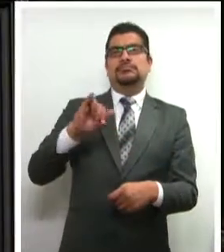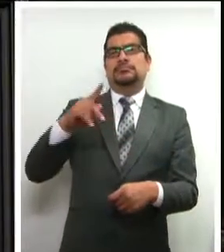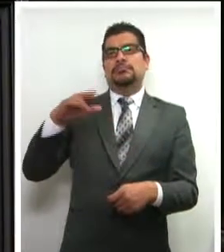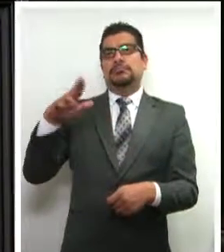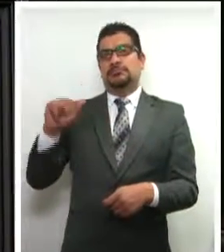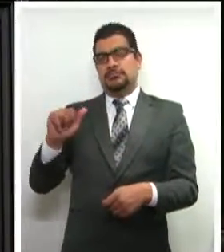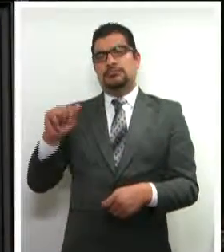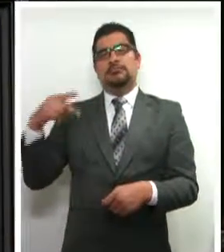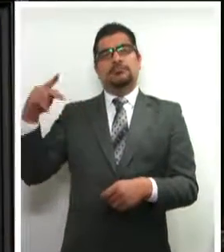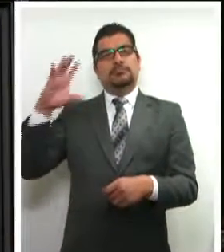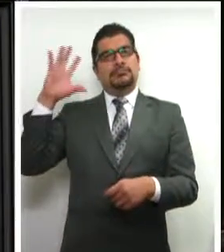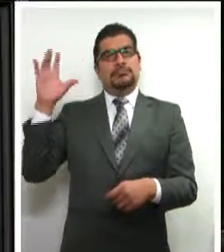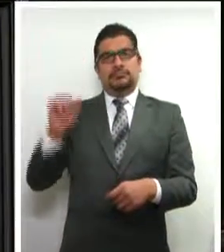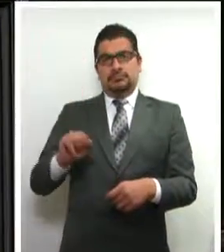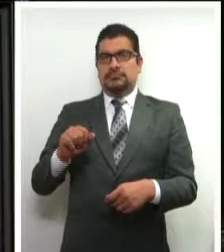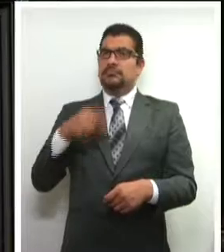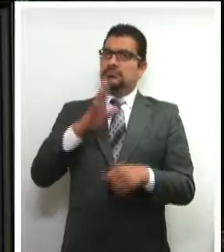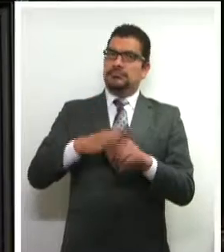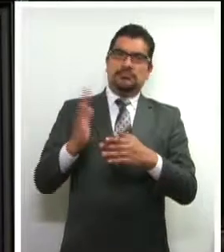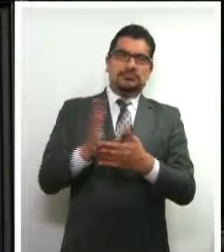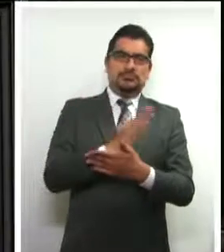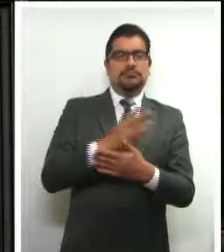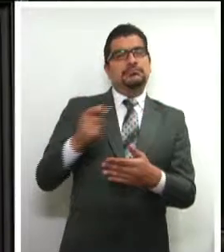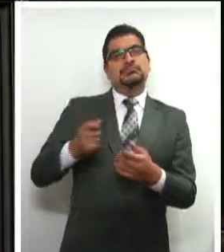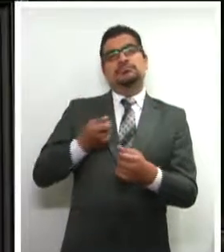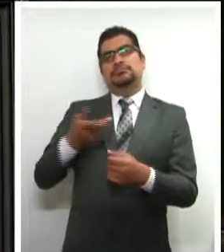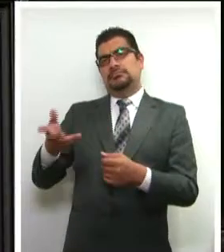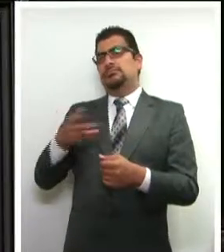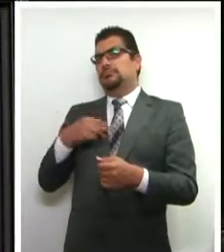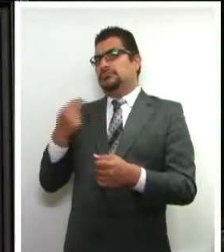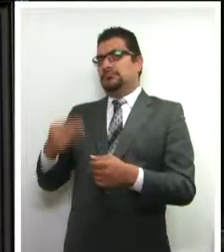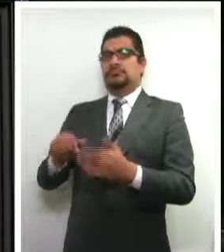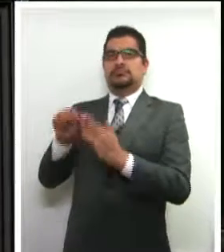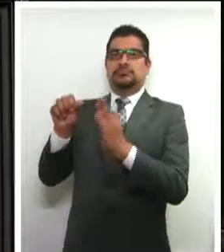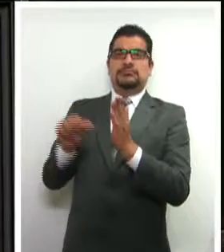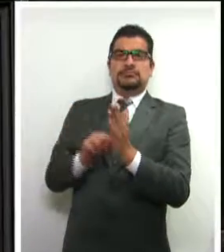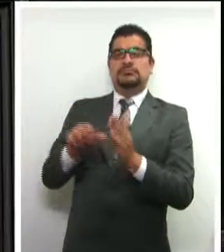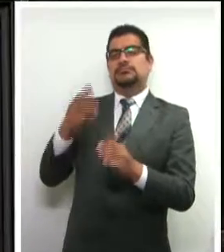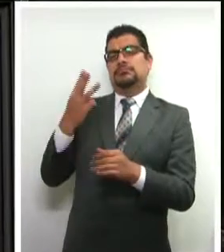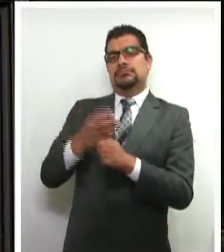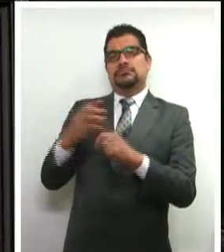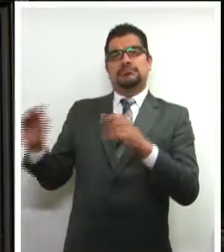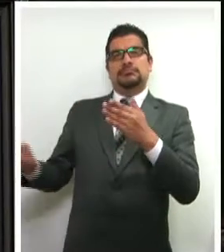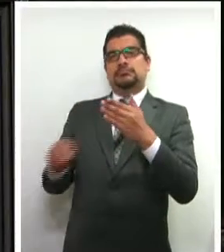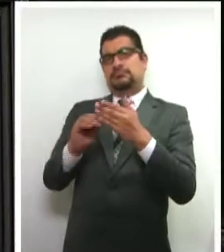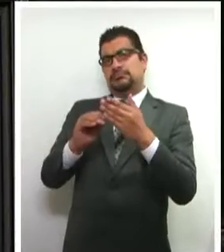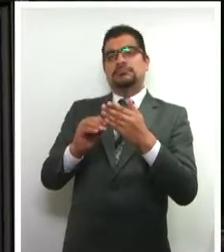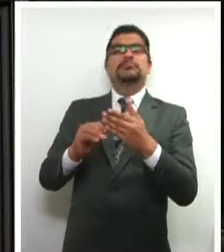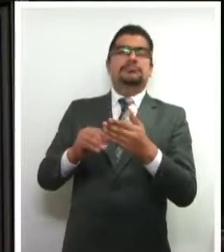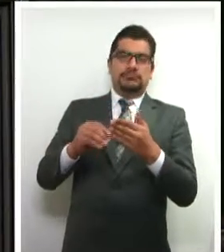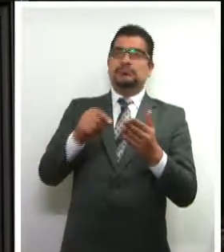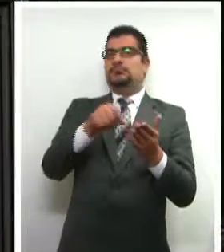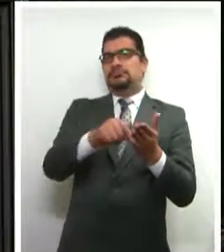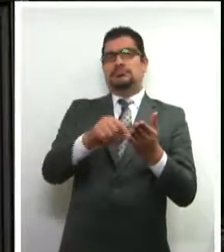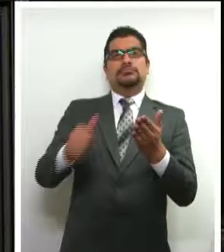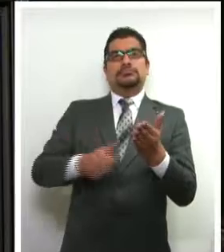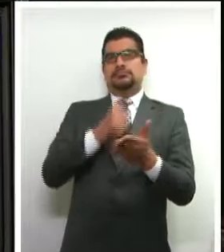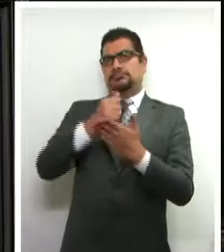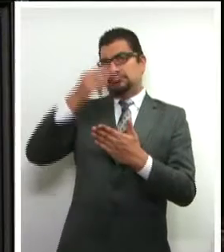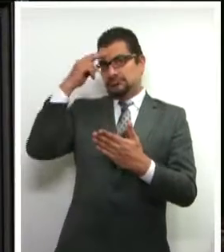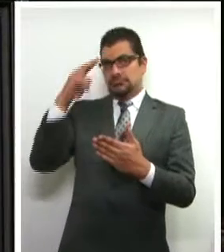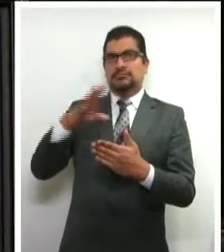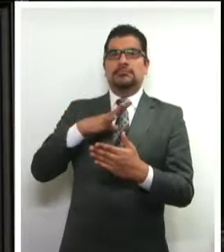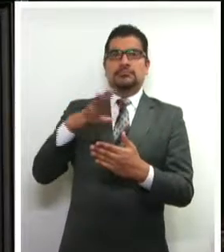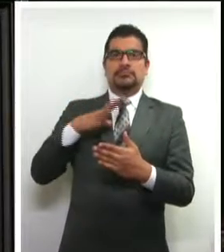africana. Por lo tanto, se propone entonces en el artículo 3º que la Ciudad de México tenga